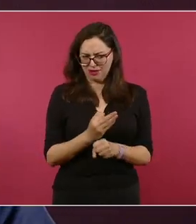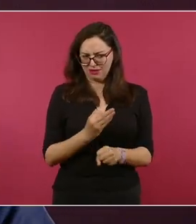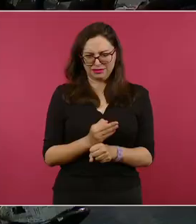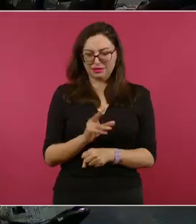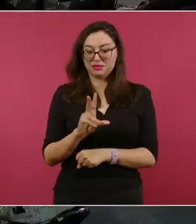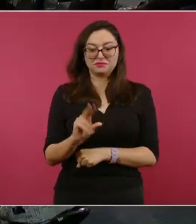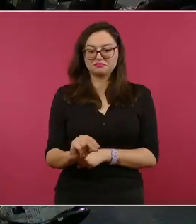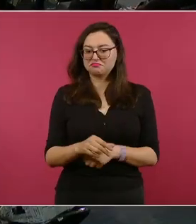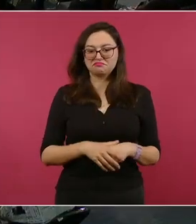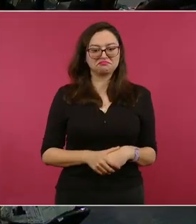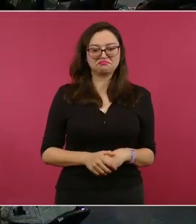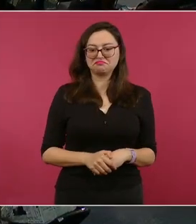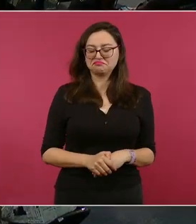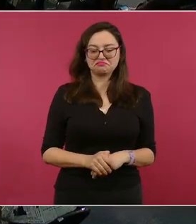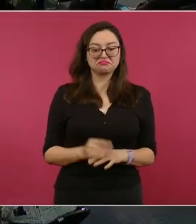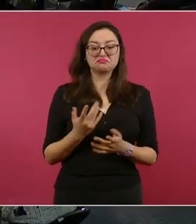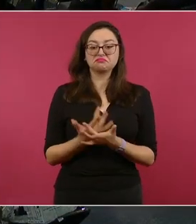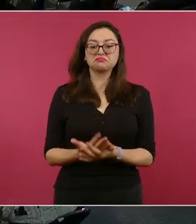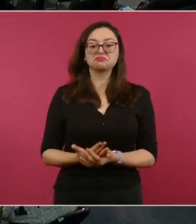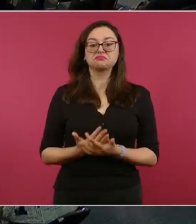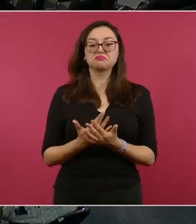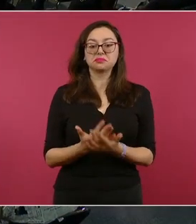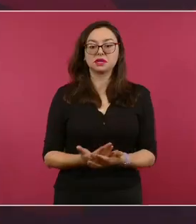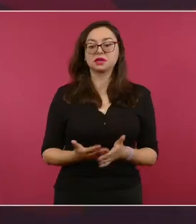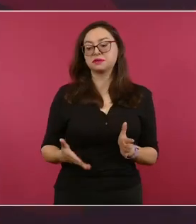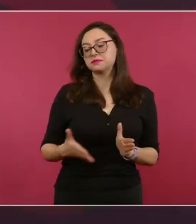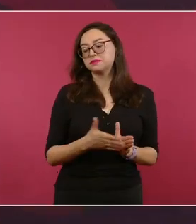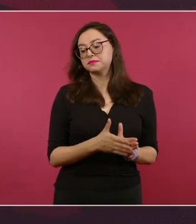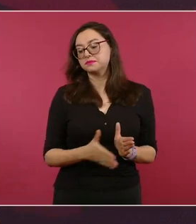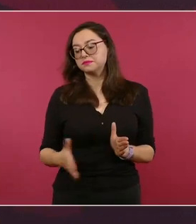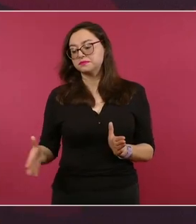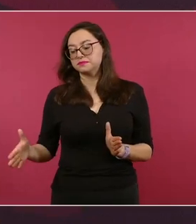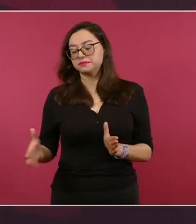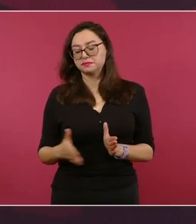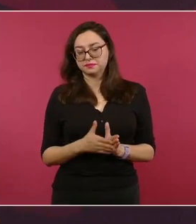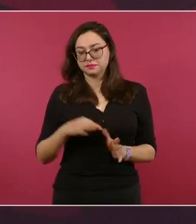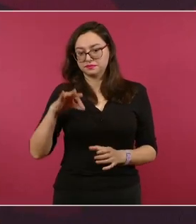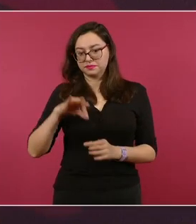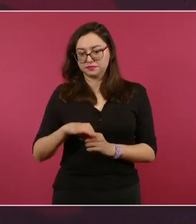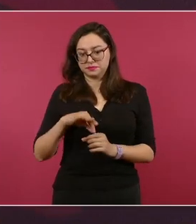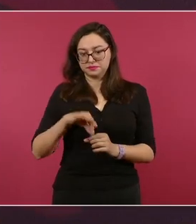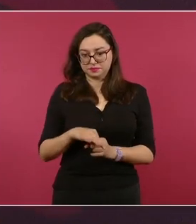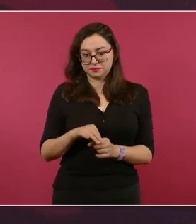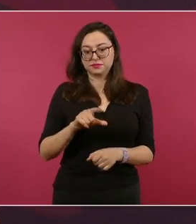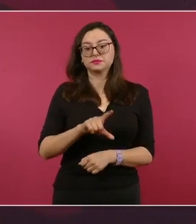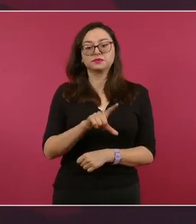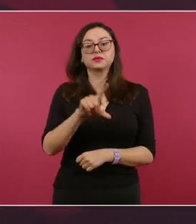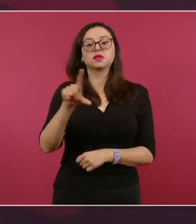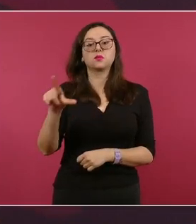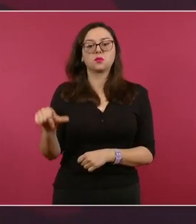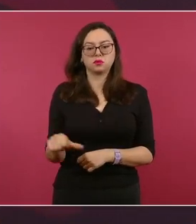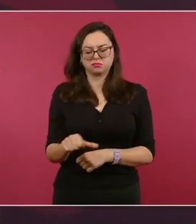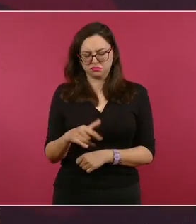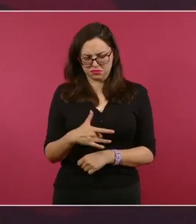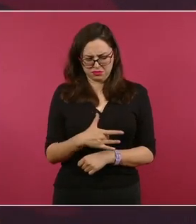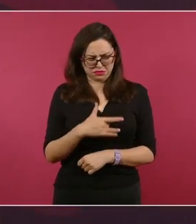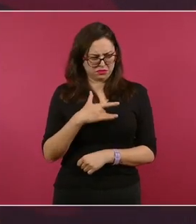hay que esperar que pase esta temporada. Ya creo que son